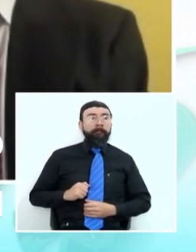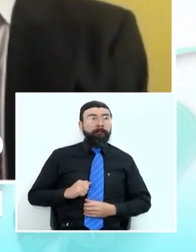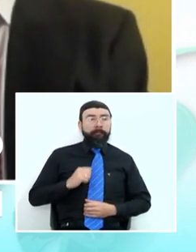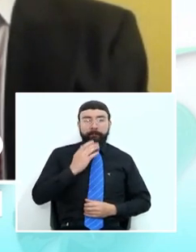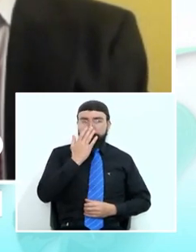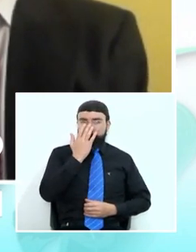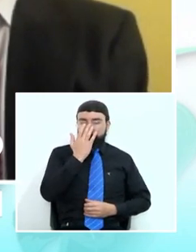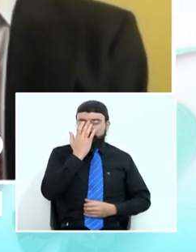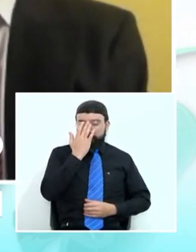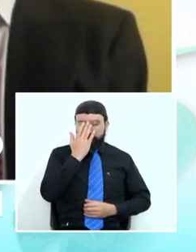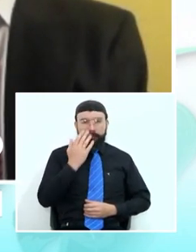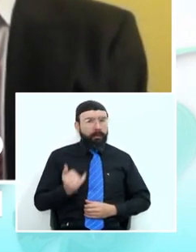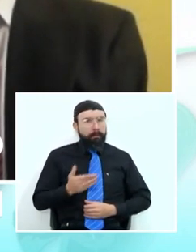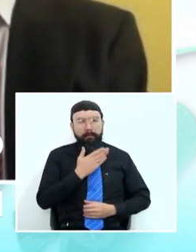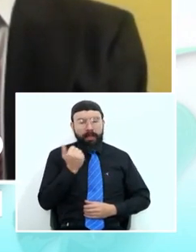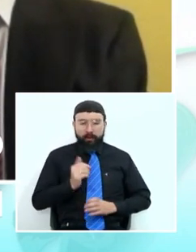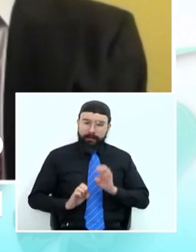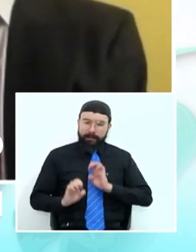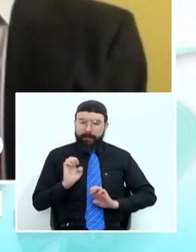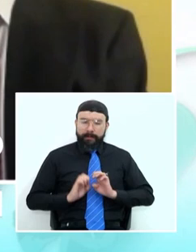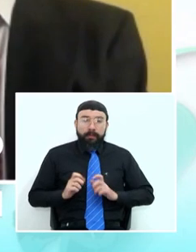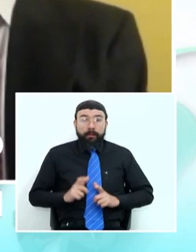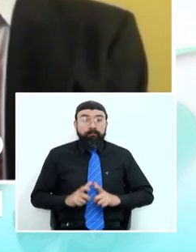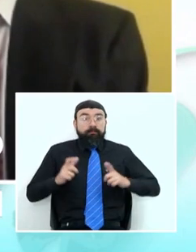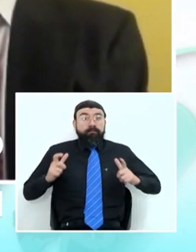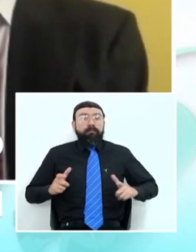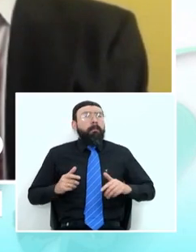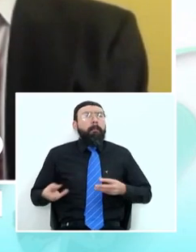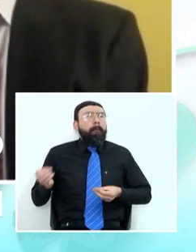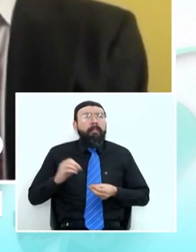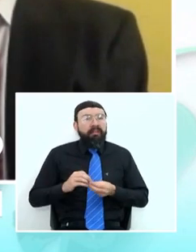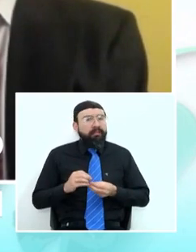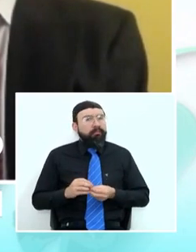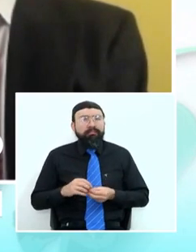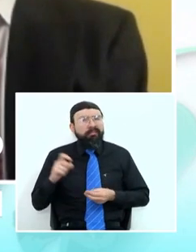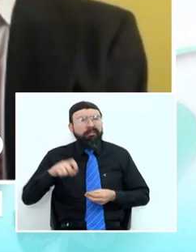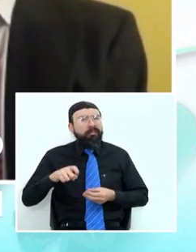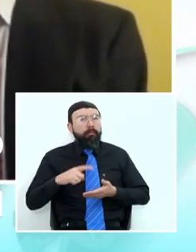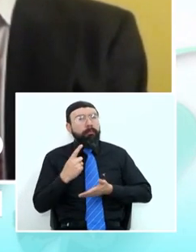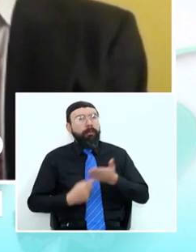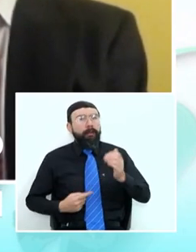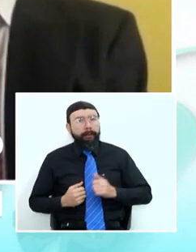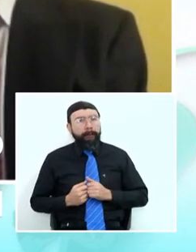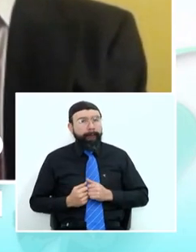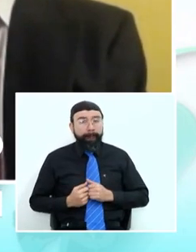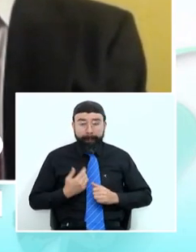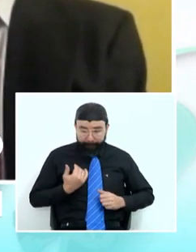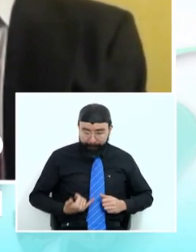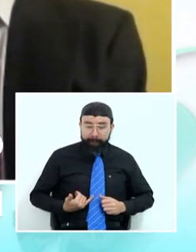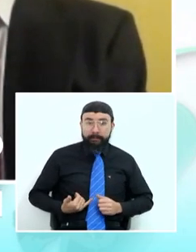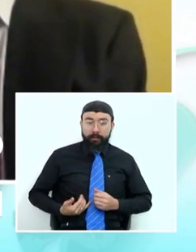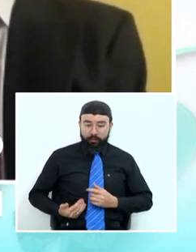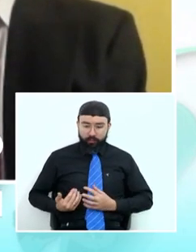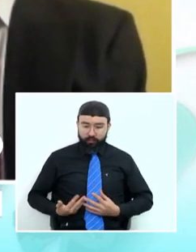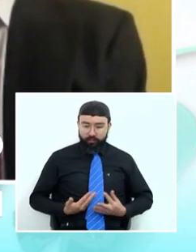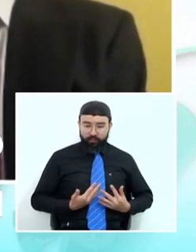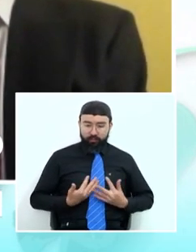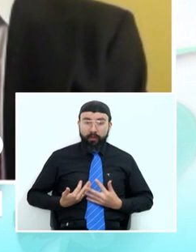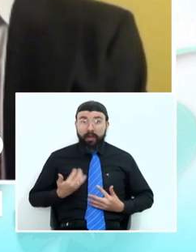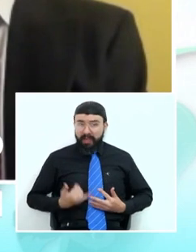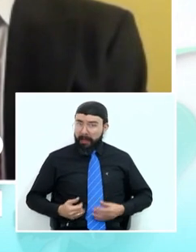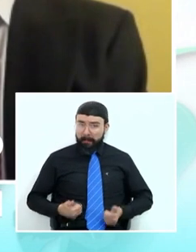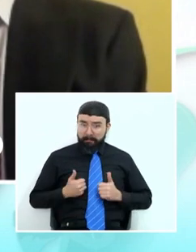Para elevar el sistema inmunitario necesitamos primero que esa microbiota esté en perfecto